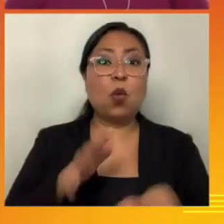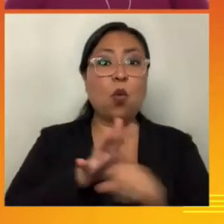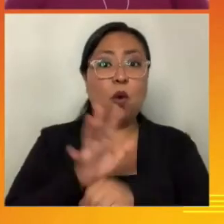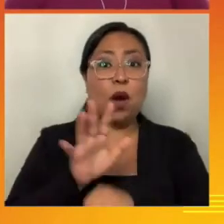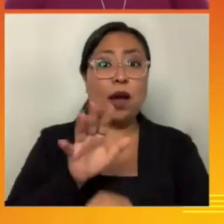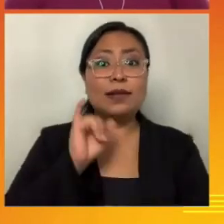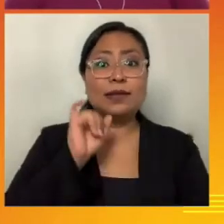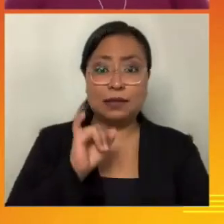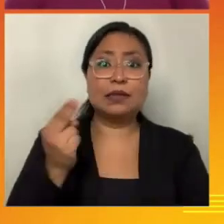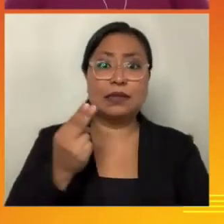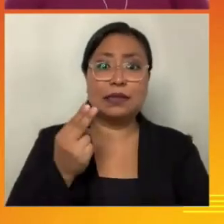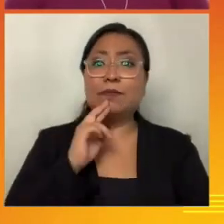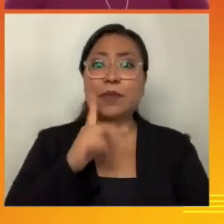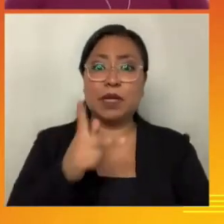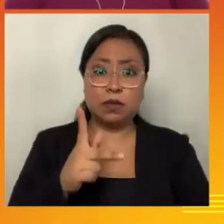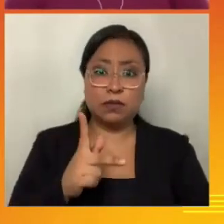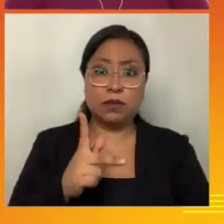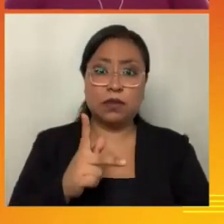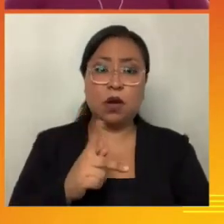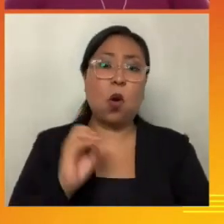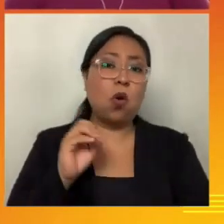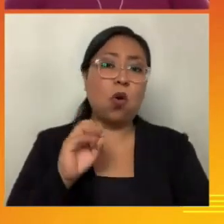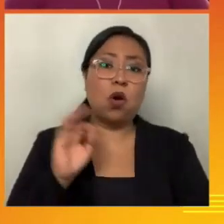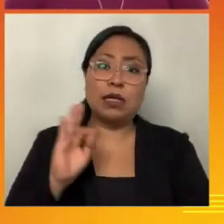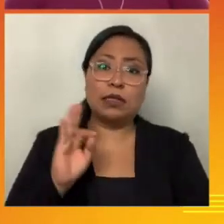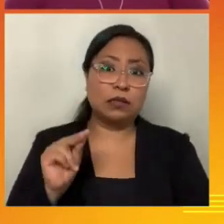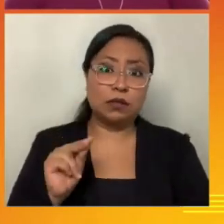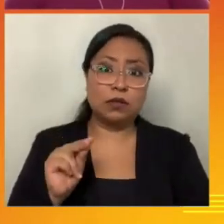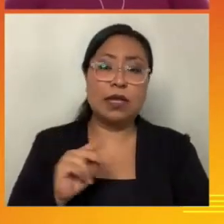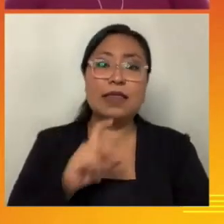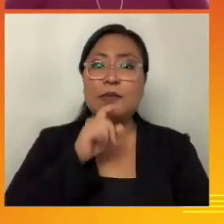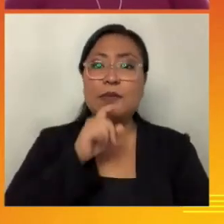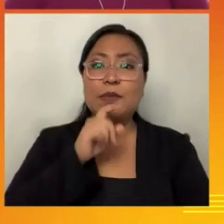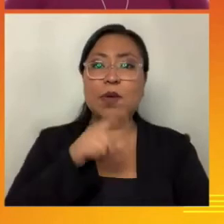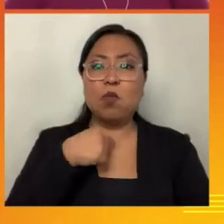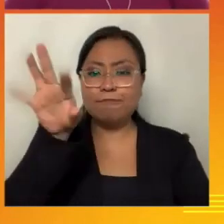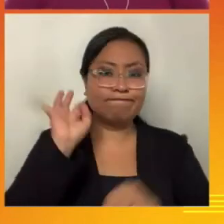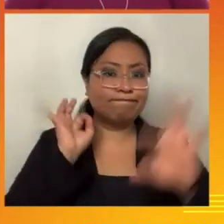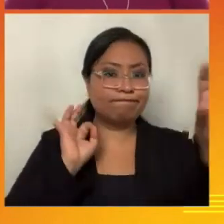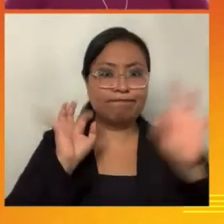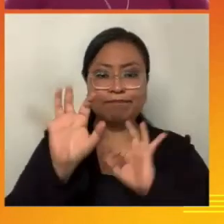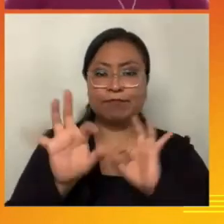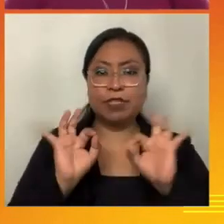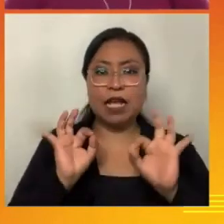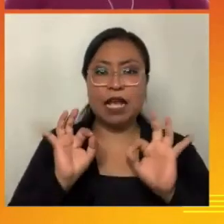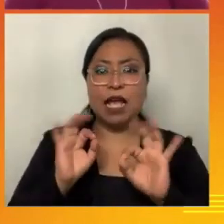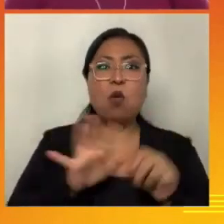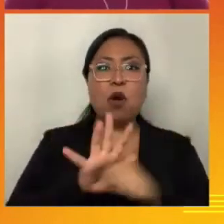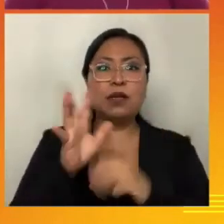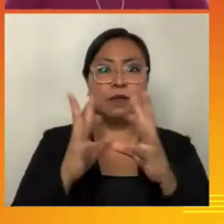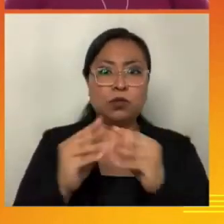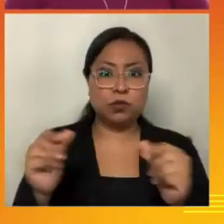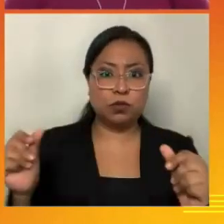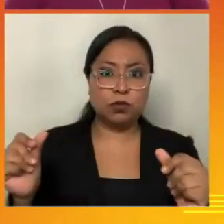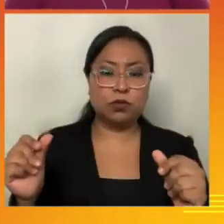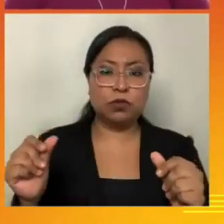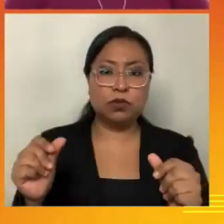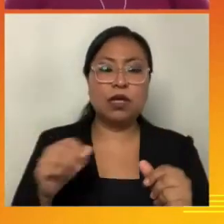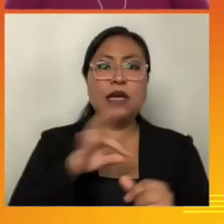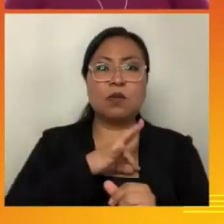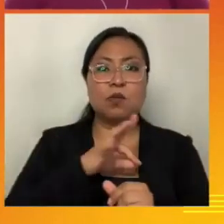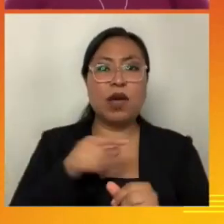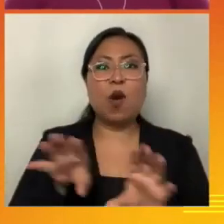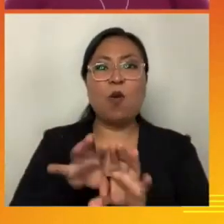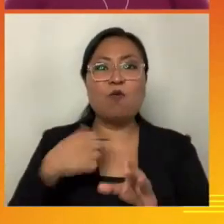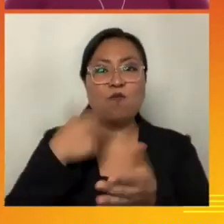momentos mejorar tal vez, y entonces puedan hacer una selección de las soluciones o los productos que pudieran adquirir